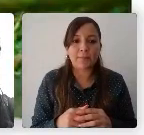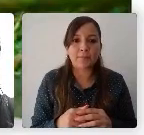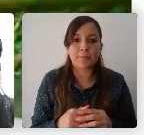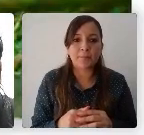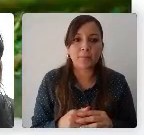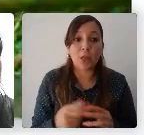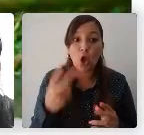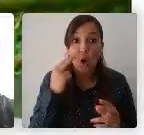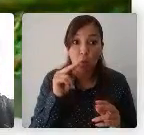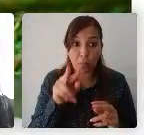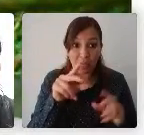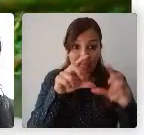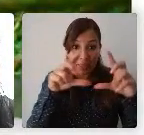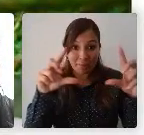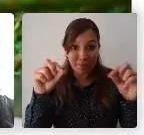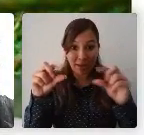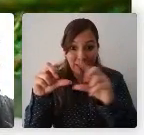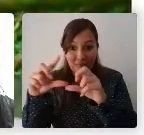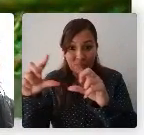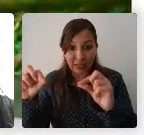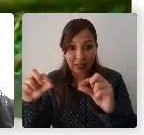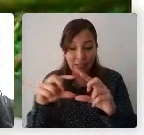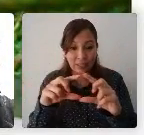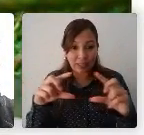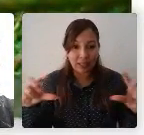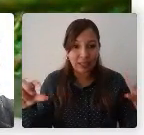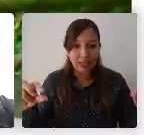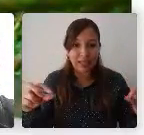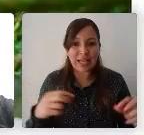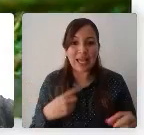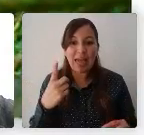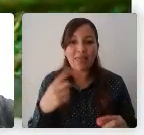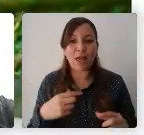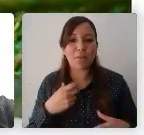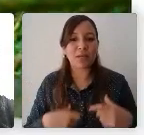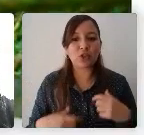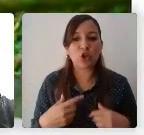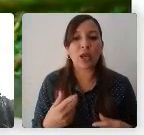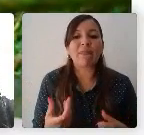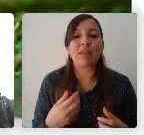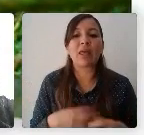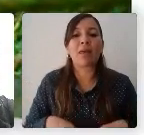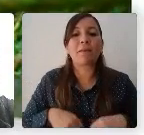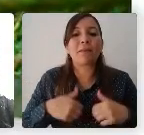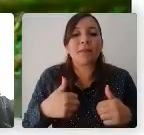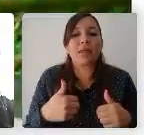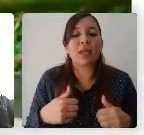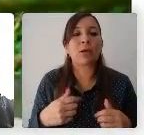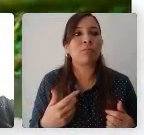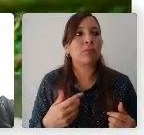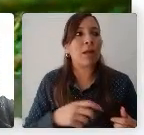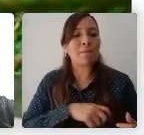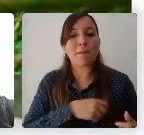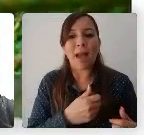solamente post-pandemia. Yo creo que es un momento en el cual los seres humanos vamos a empezar a valorar más